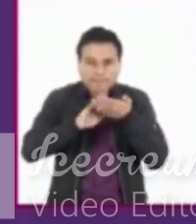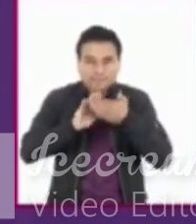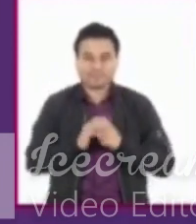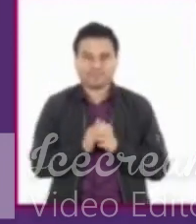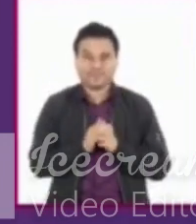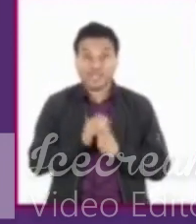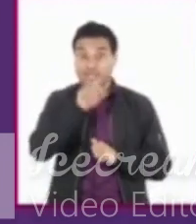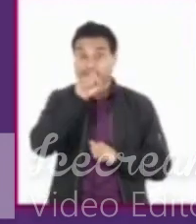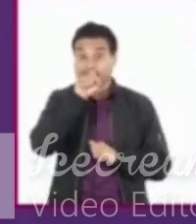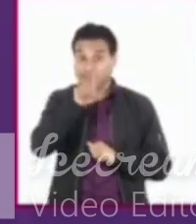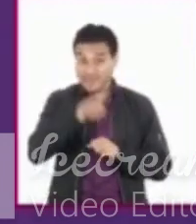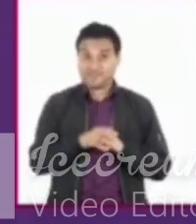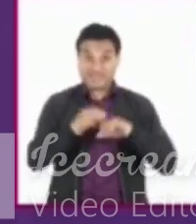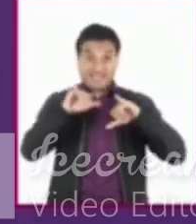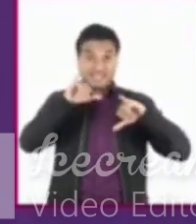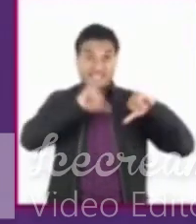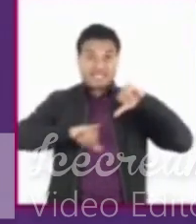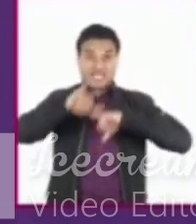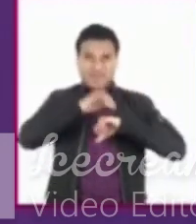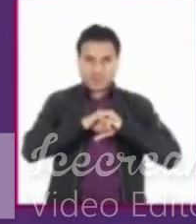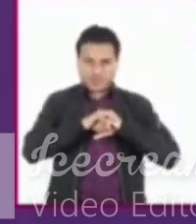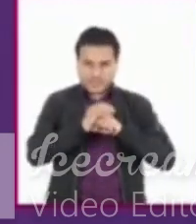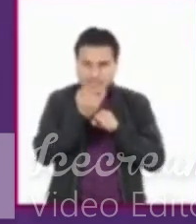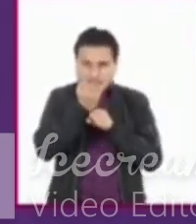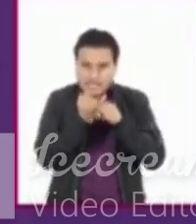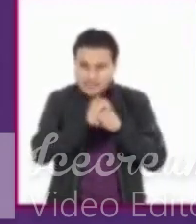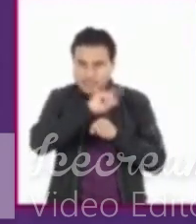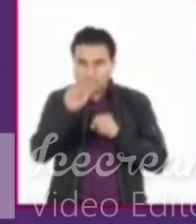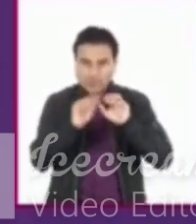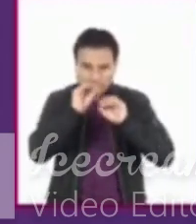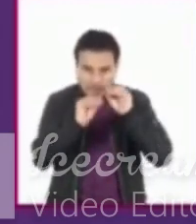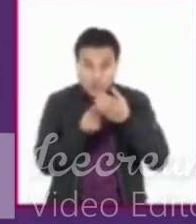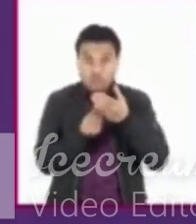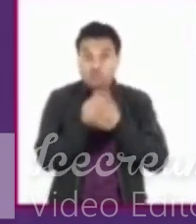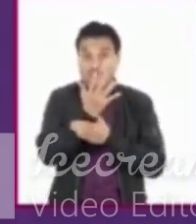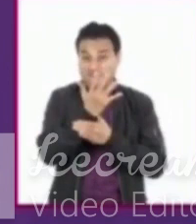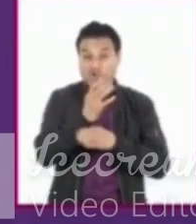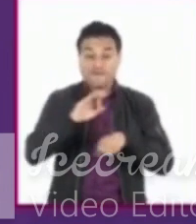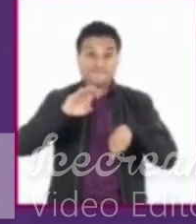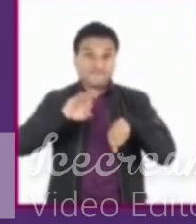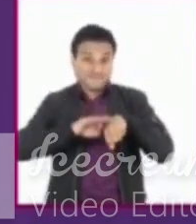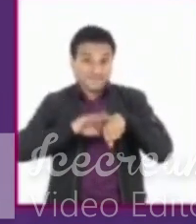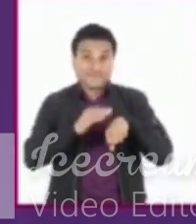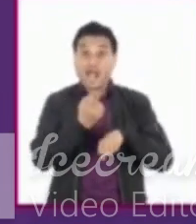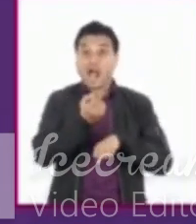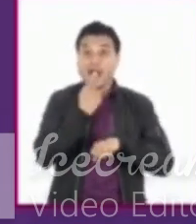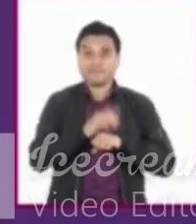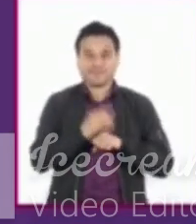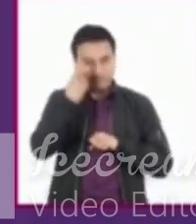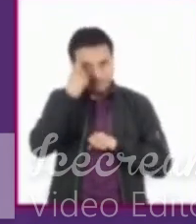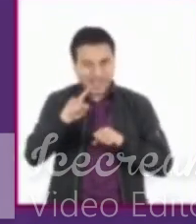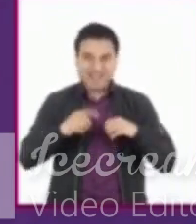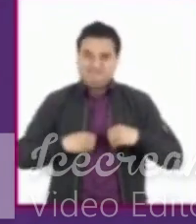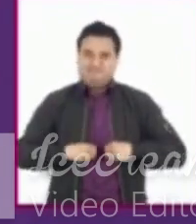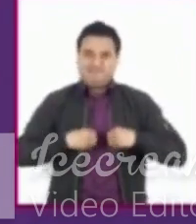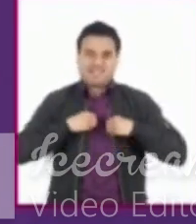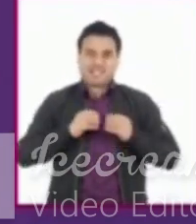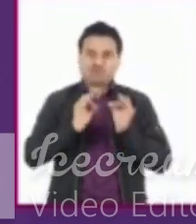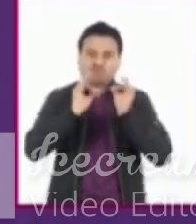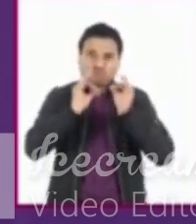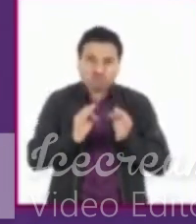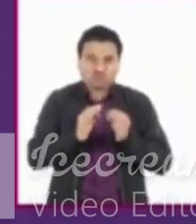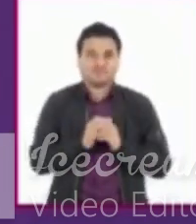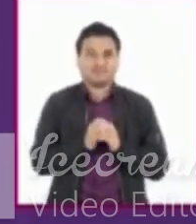fármacos, los químicos han ayudado en la lucha contra enfermedades y en la mejora de la calidad de vida hasta edades muy